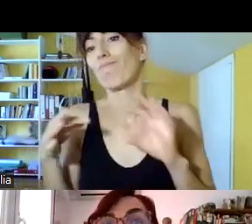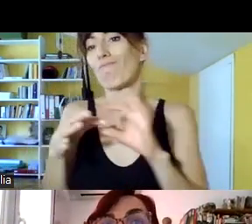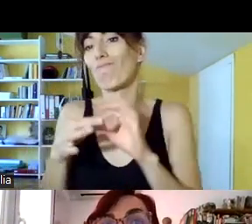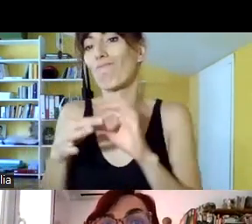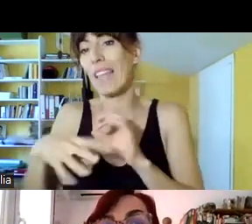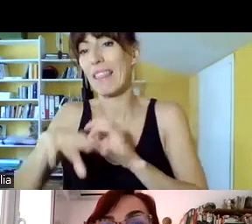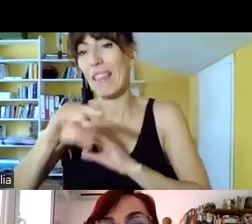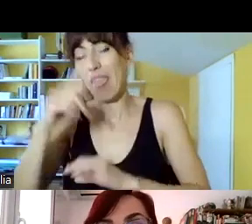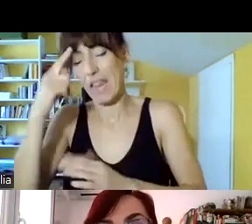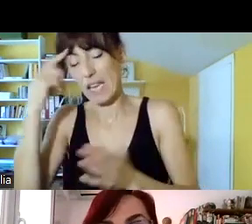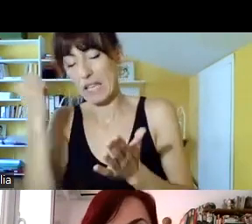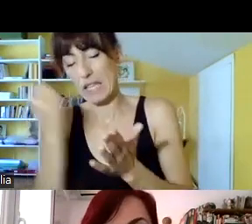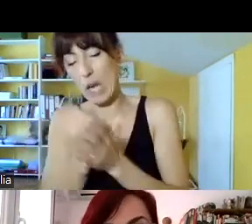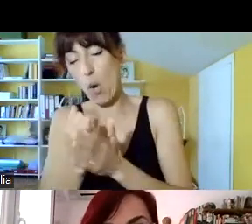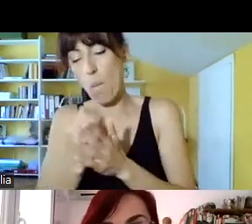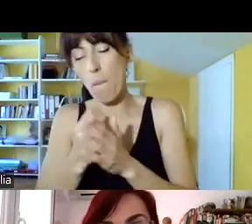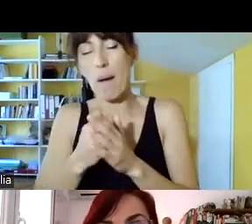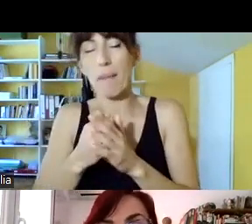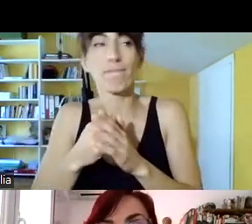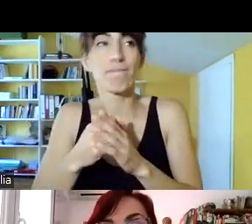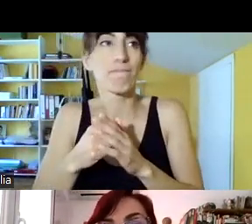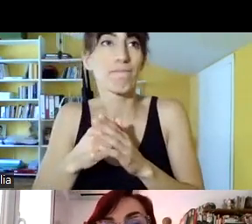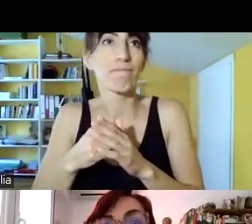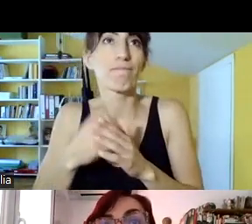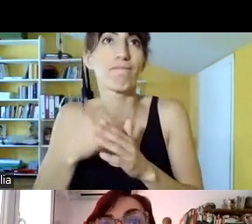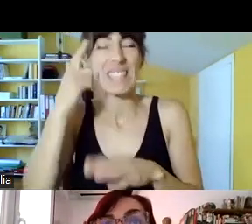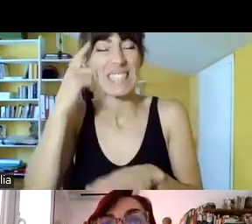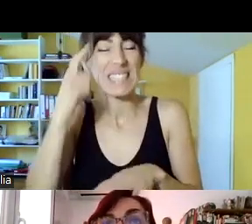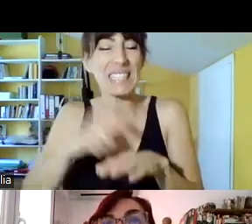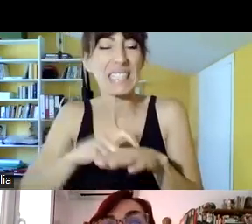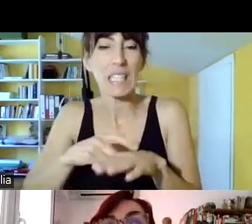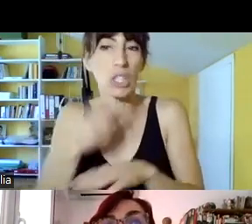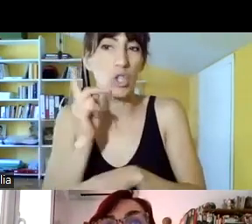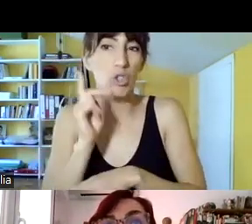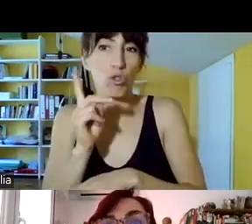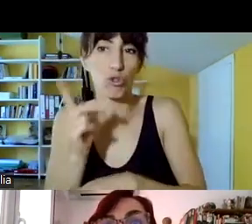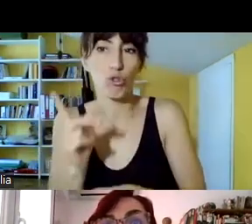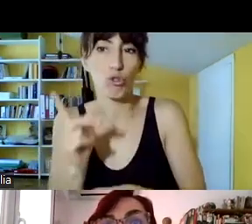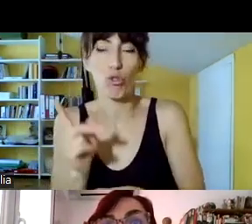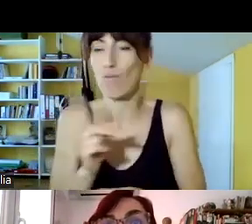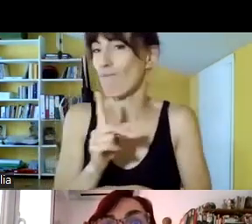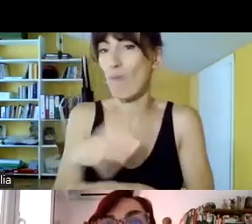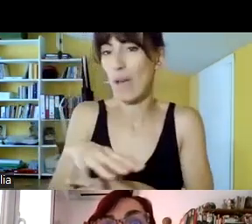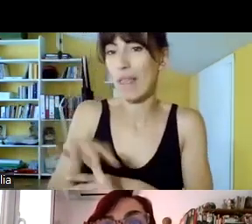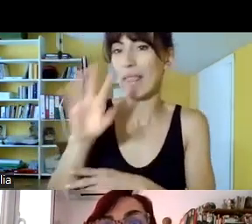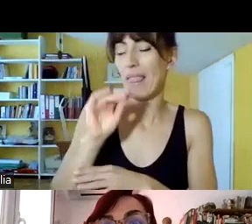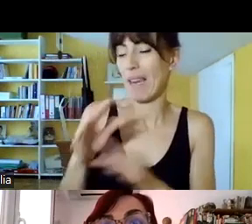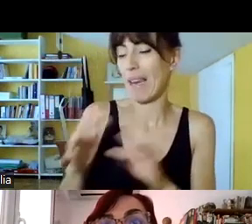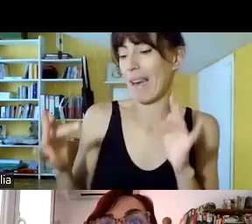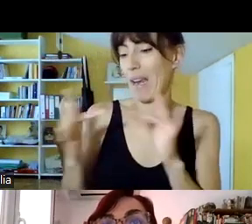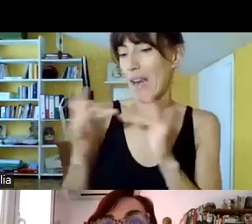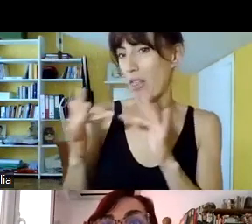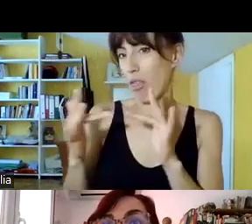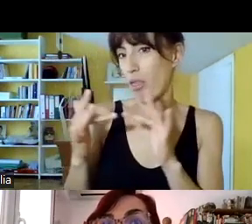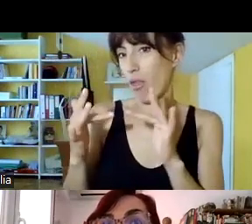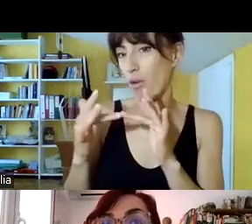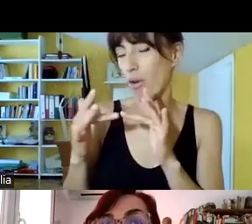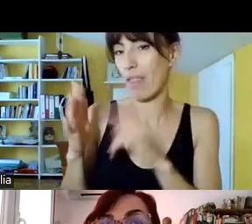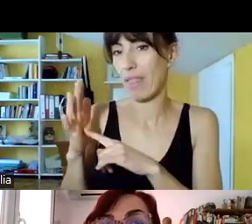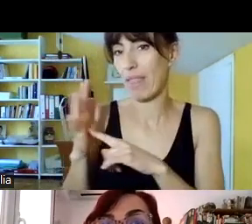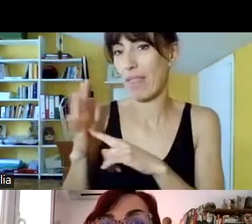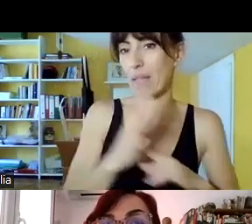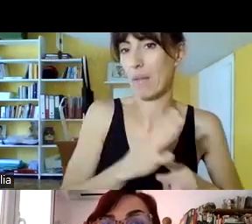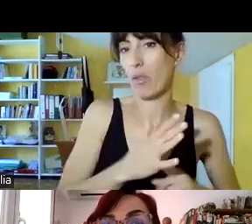trauma en sentido amplio, no el trauma en sentido psiquiátrico, sino el trauma como una relación de discriminación y de